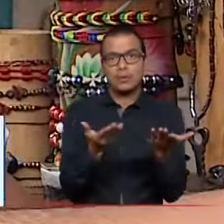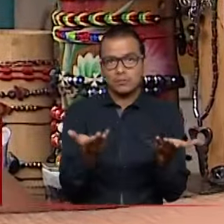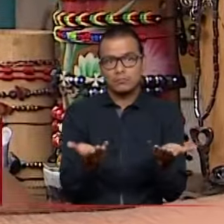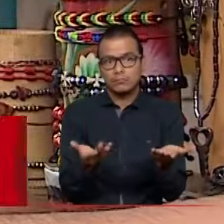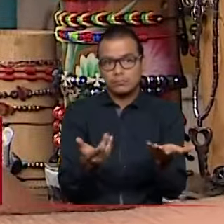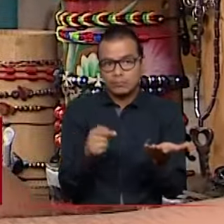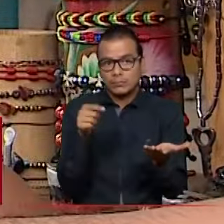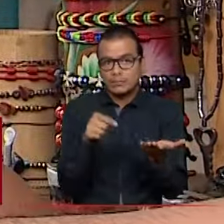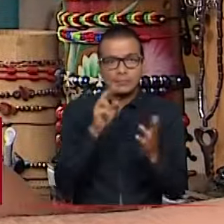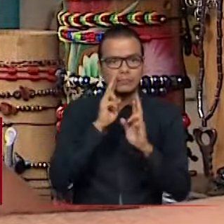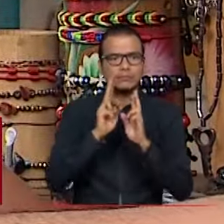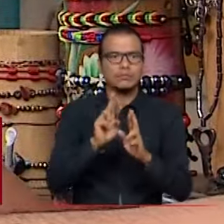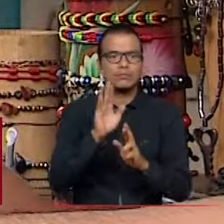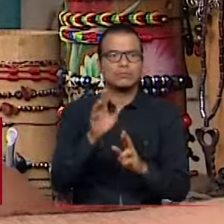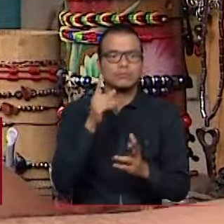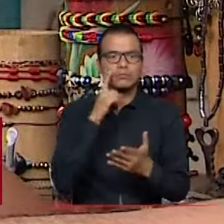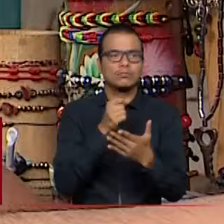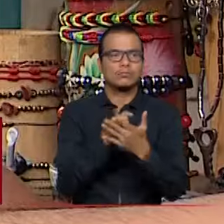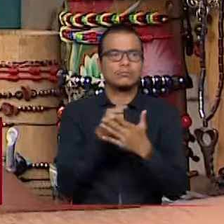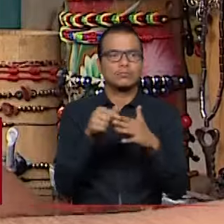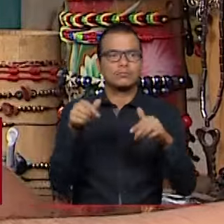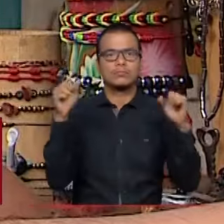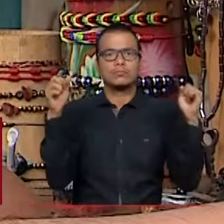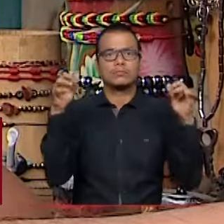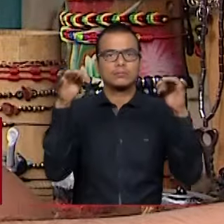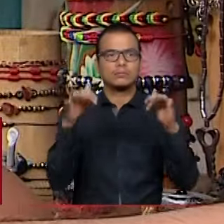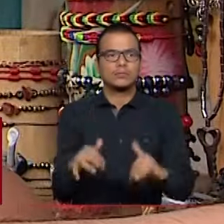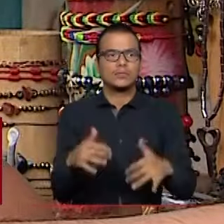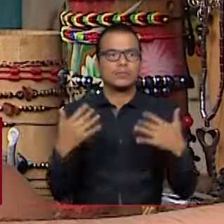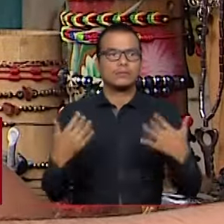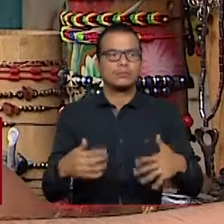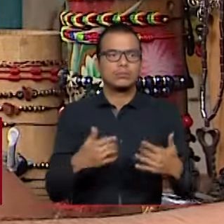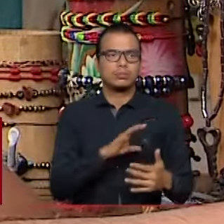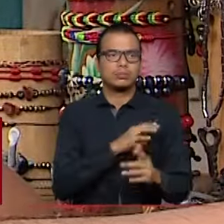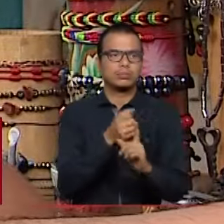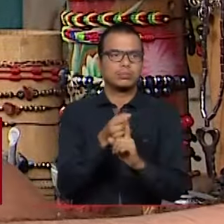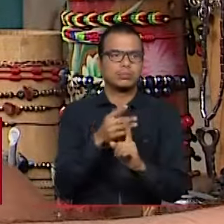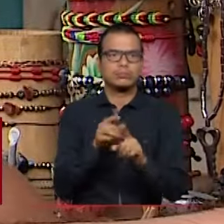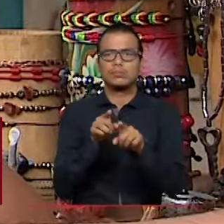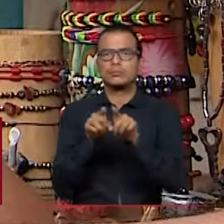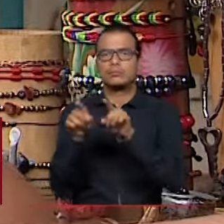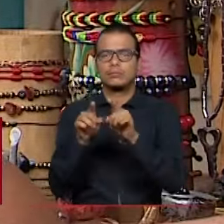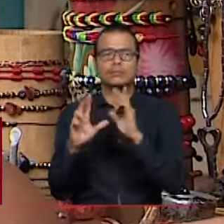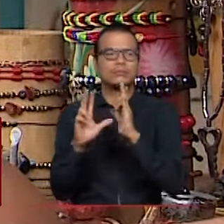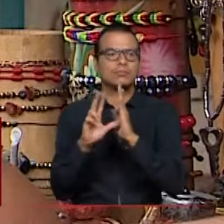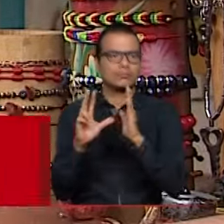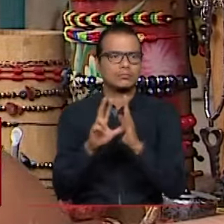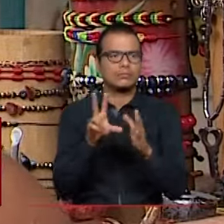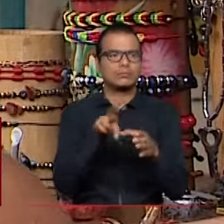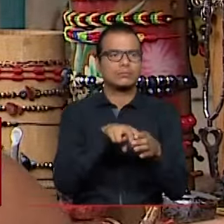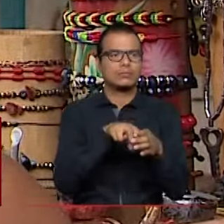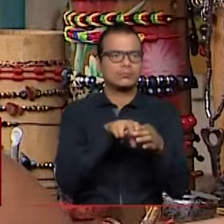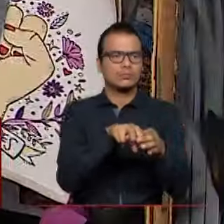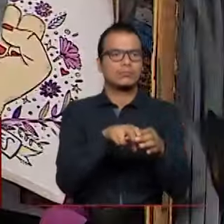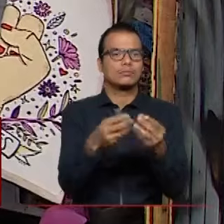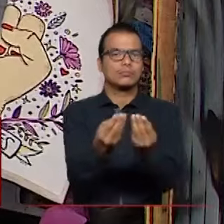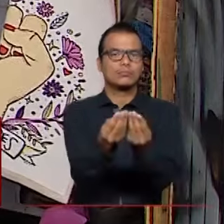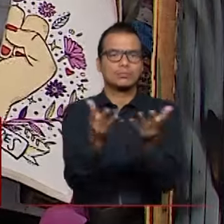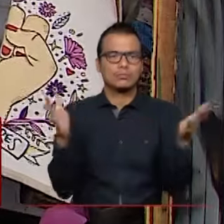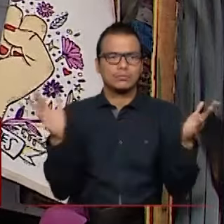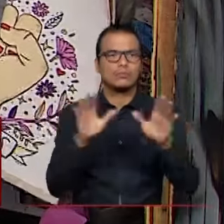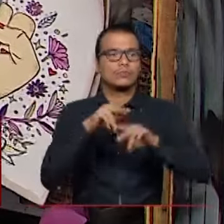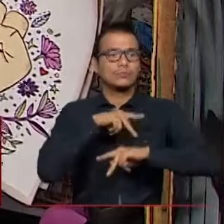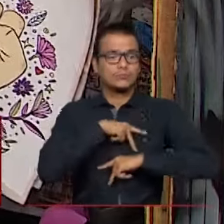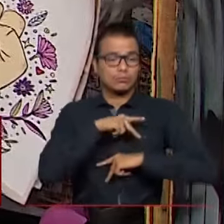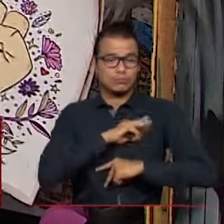turismo aquí a Puerto Resistencia se va a beneficiar literal toda la ciudad, hoteles, transportes, es algo de